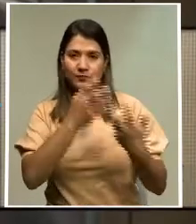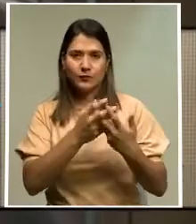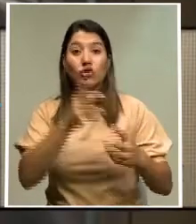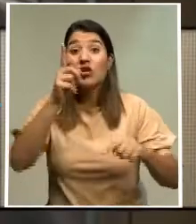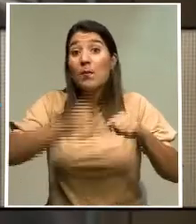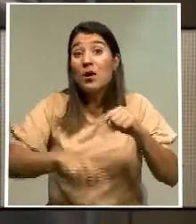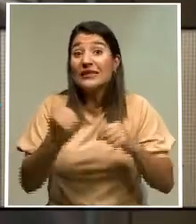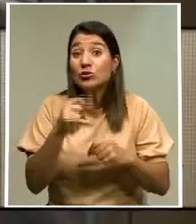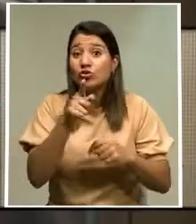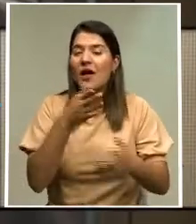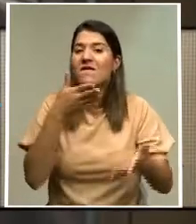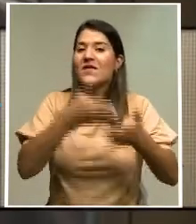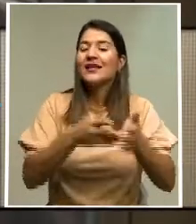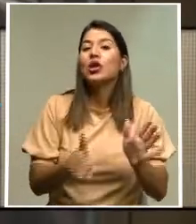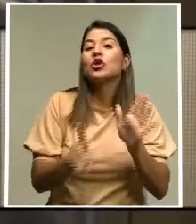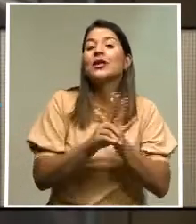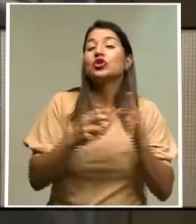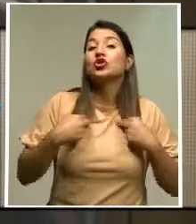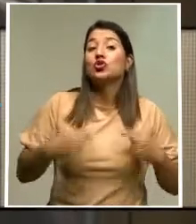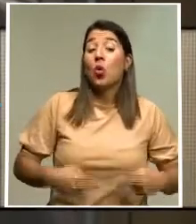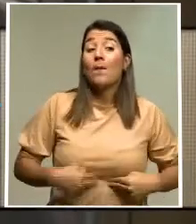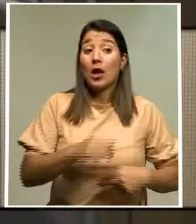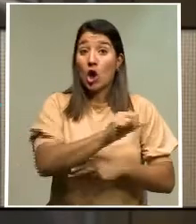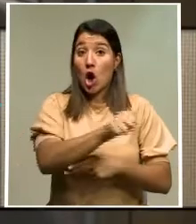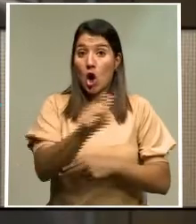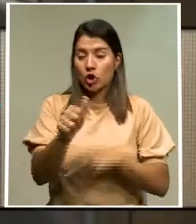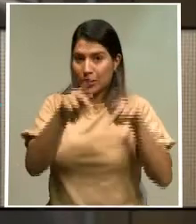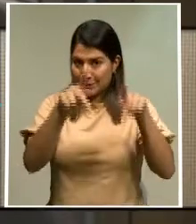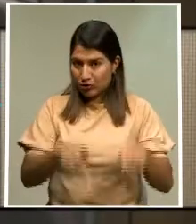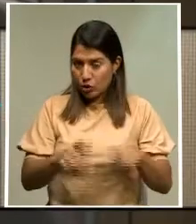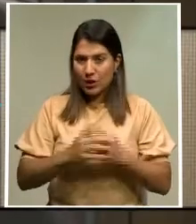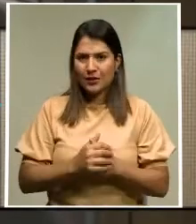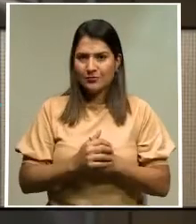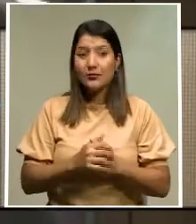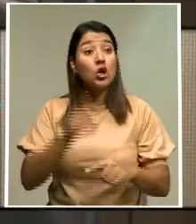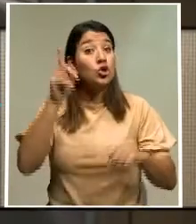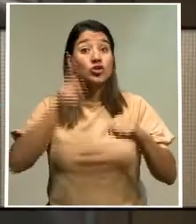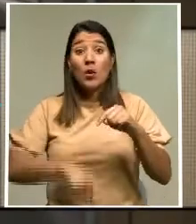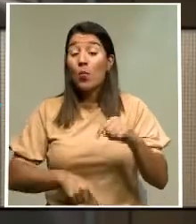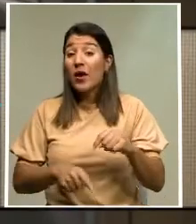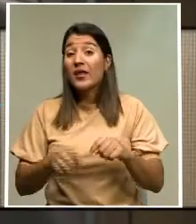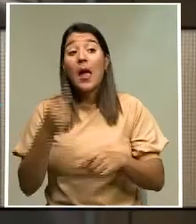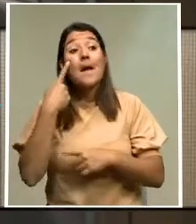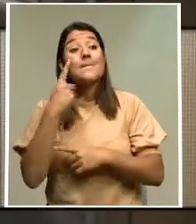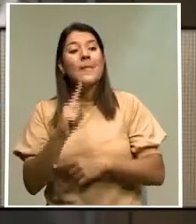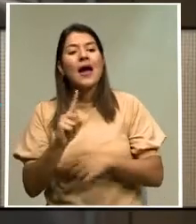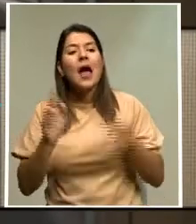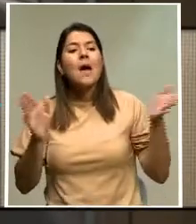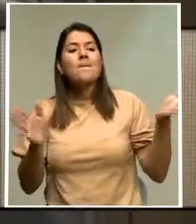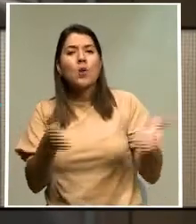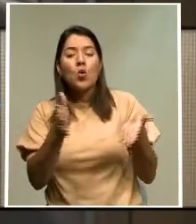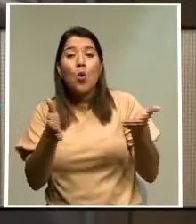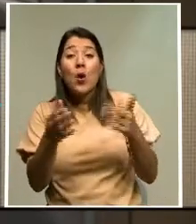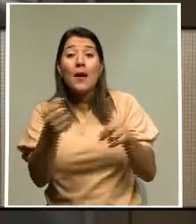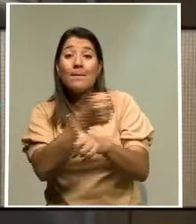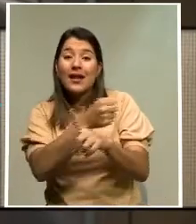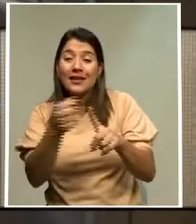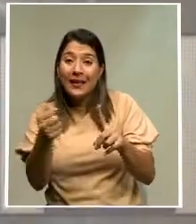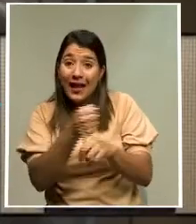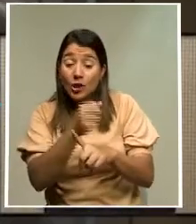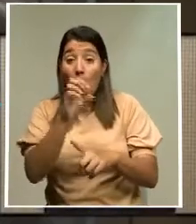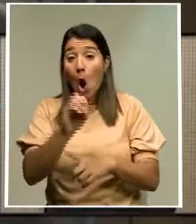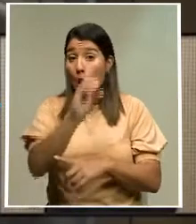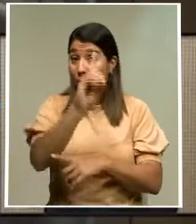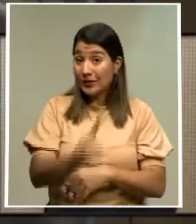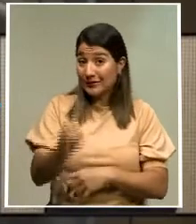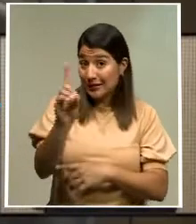conciencia para promover el maltrato y la discriminación desde un puesto de poder, por ejemplo.